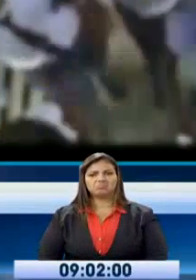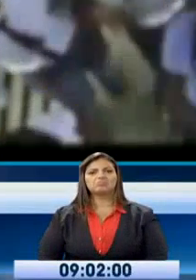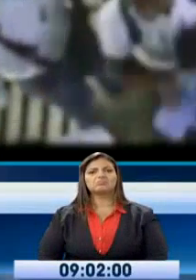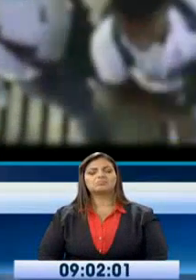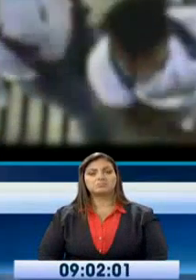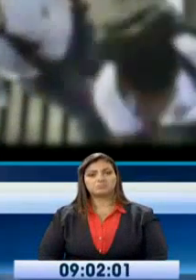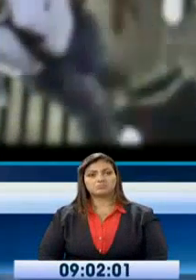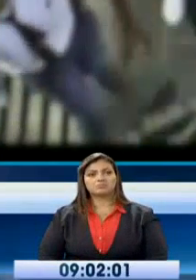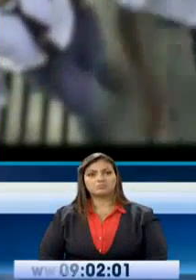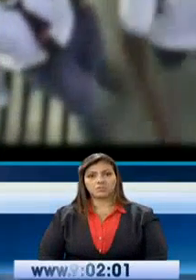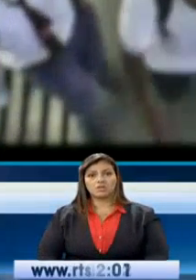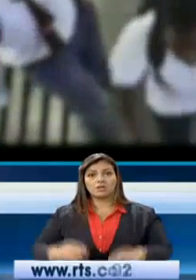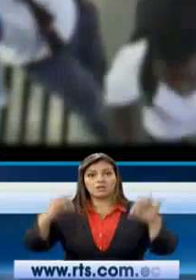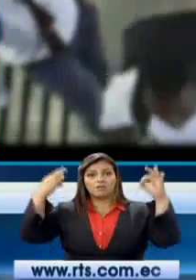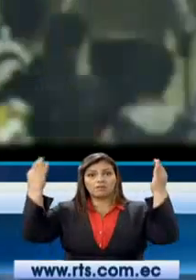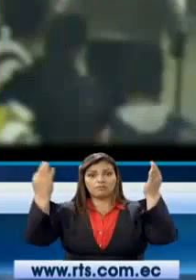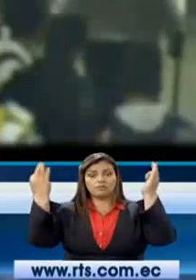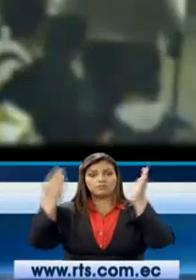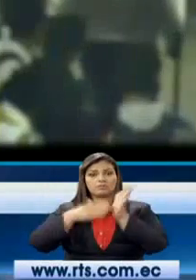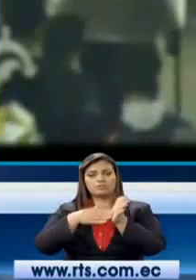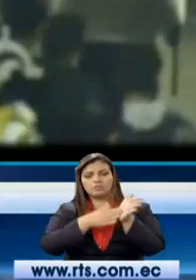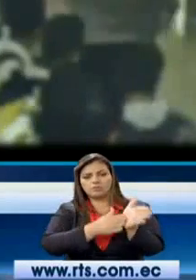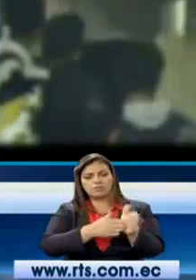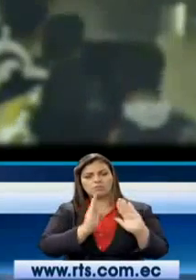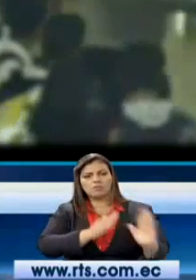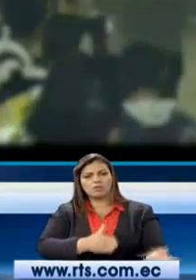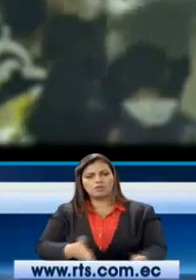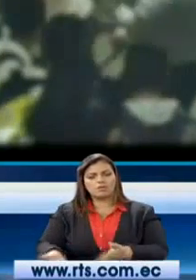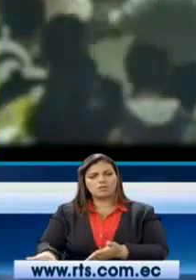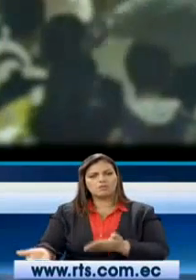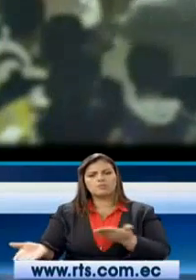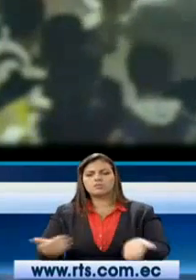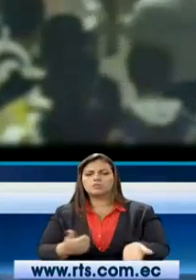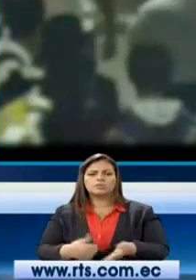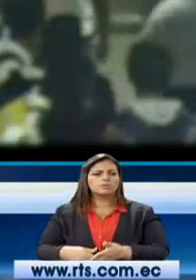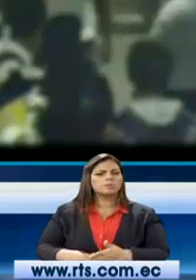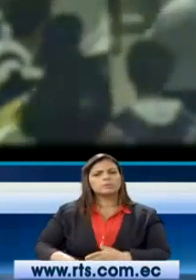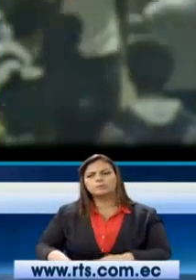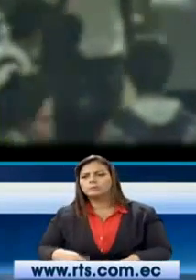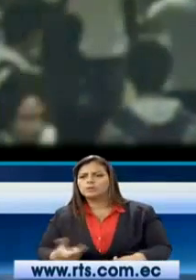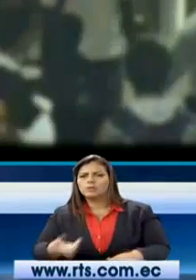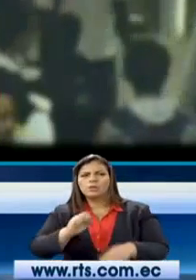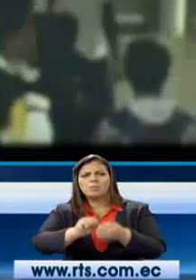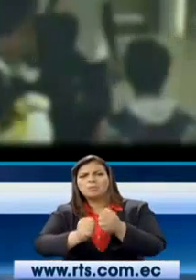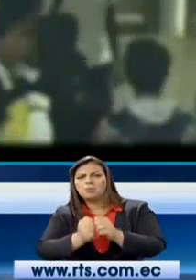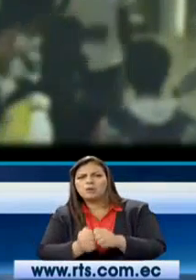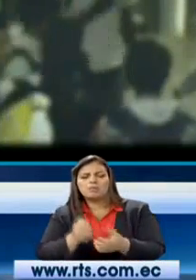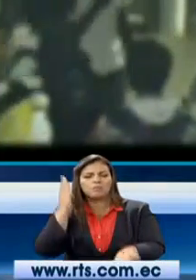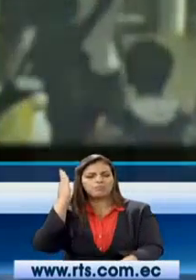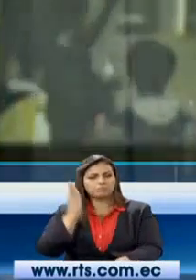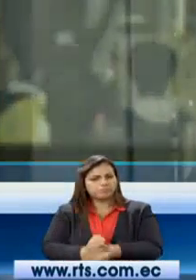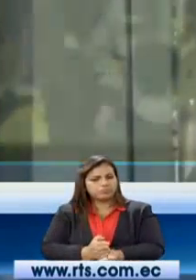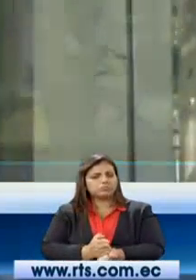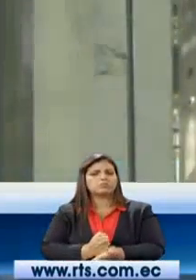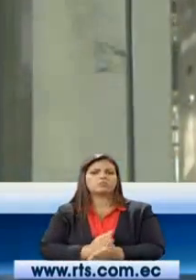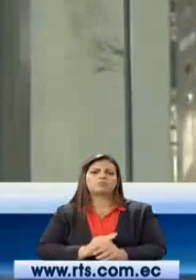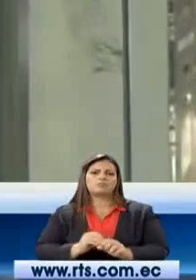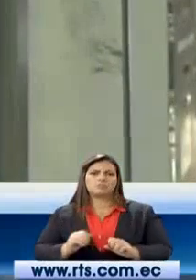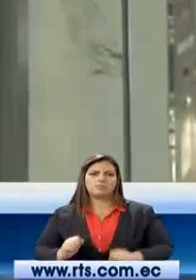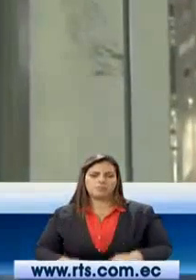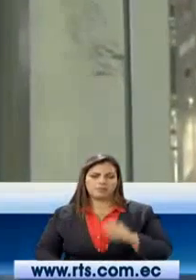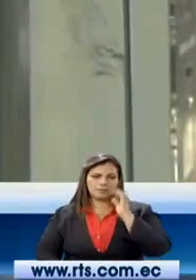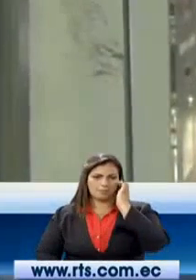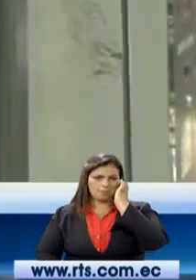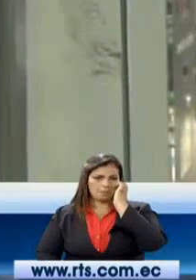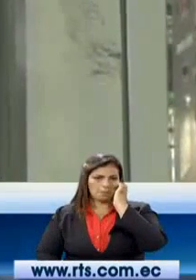para calmar esta situación, para tratar de buscar una solución y evitar que los estudiantes protagonicen esos actos, muchas